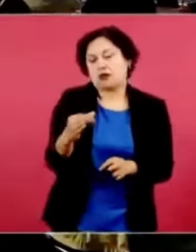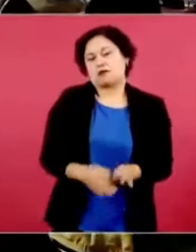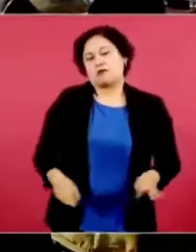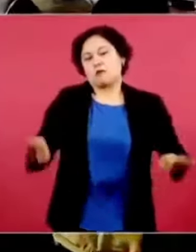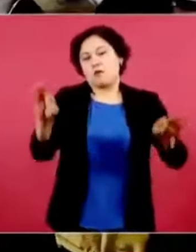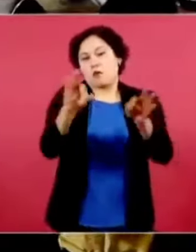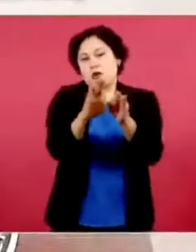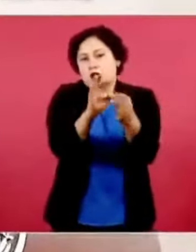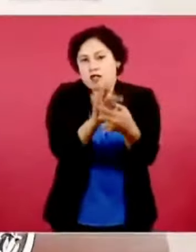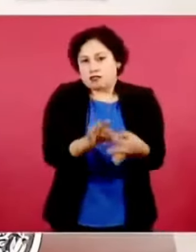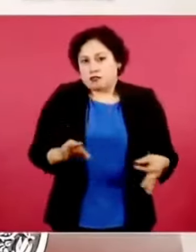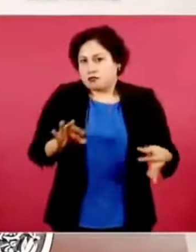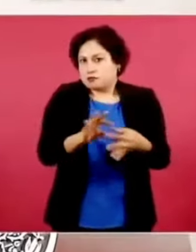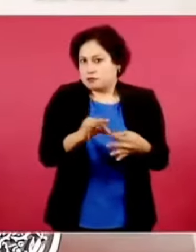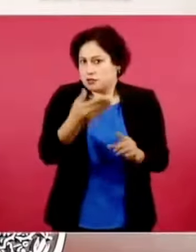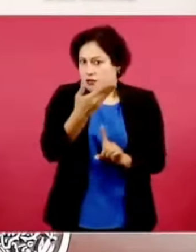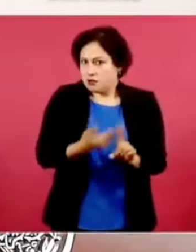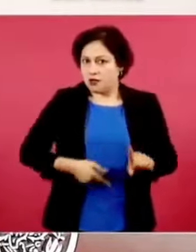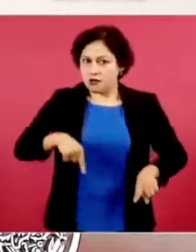el general Mújica,